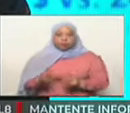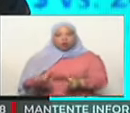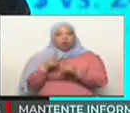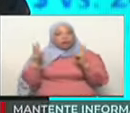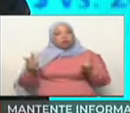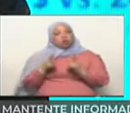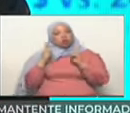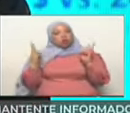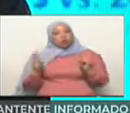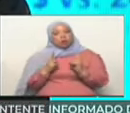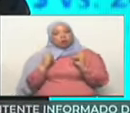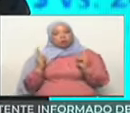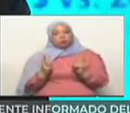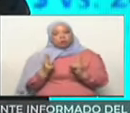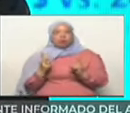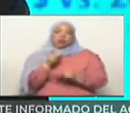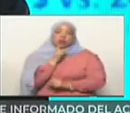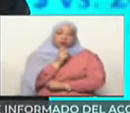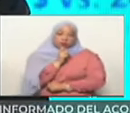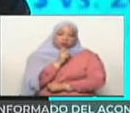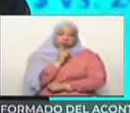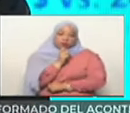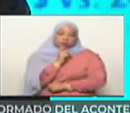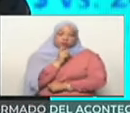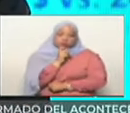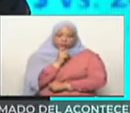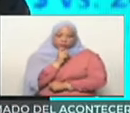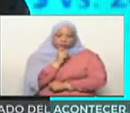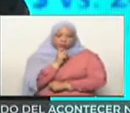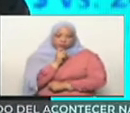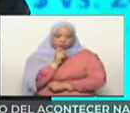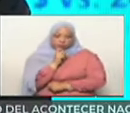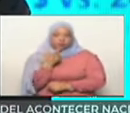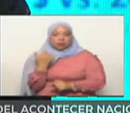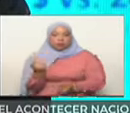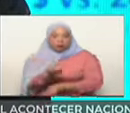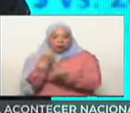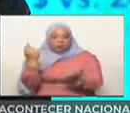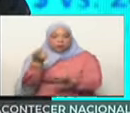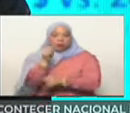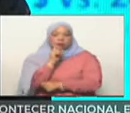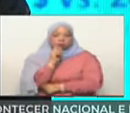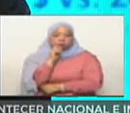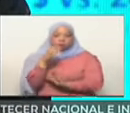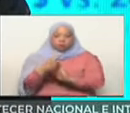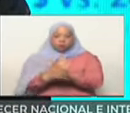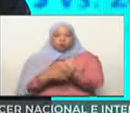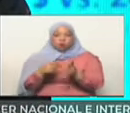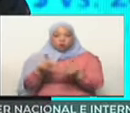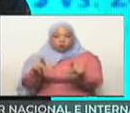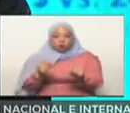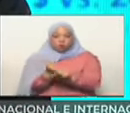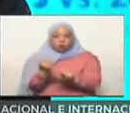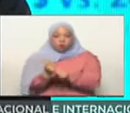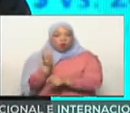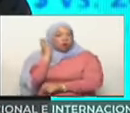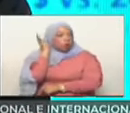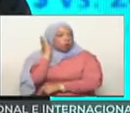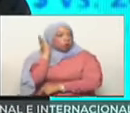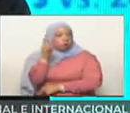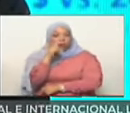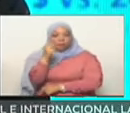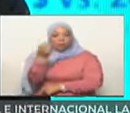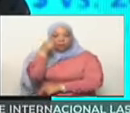que costó. Porque una campaña electoral donde se ponía a prueba la conciencia de la mayoría